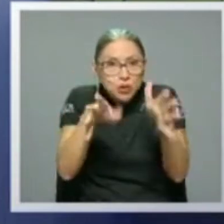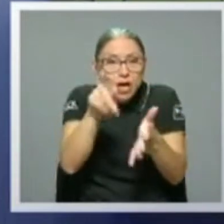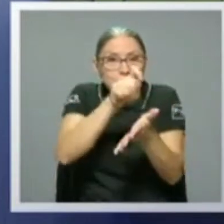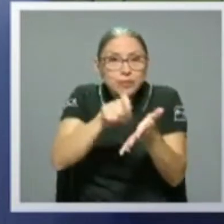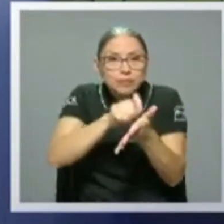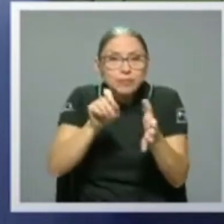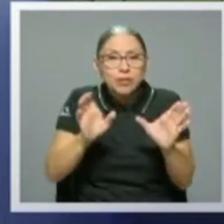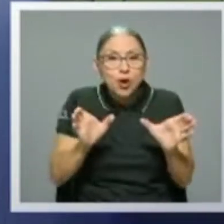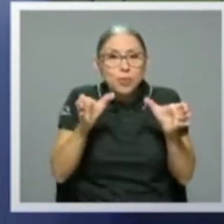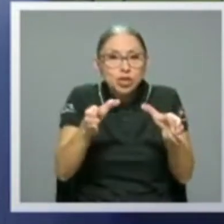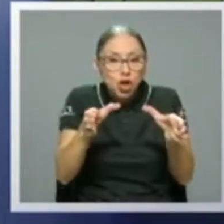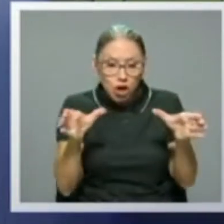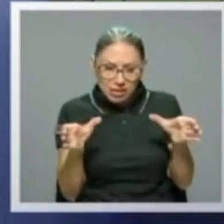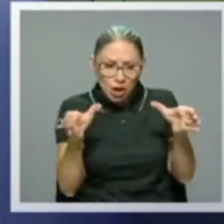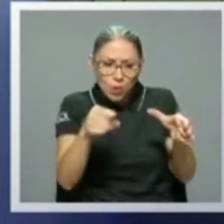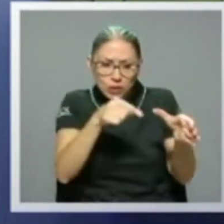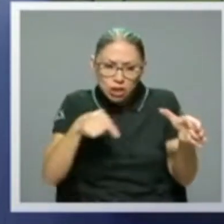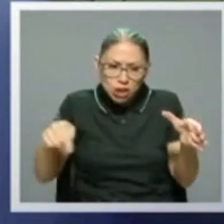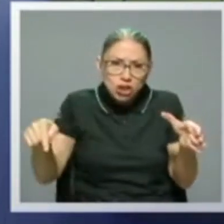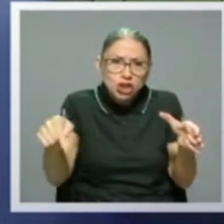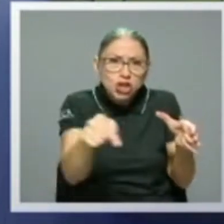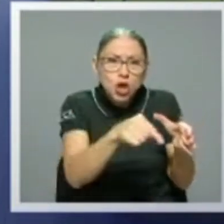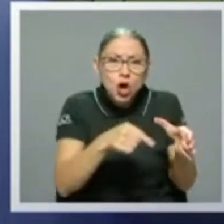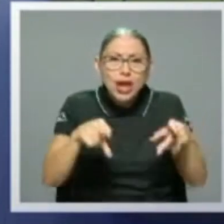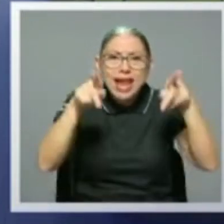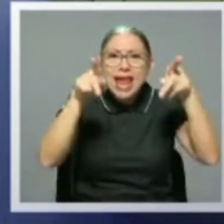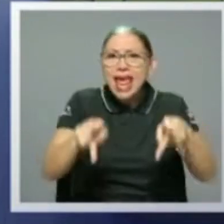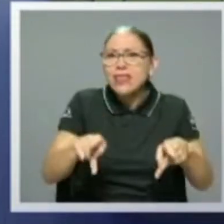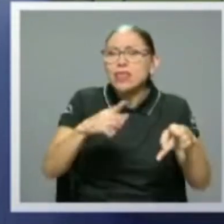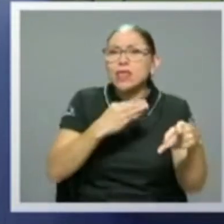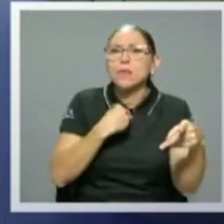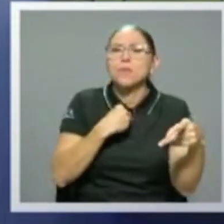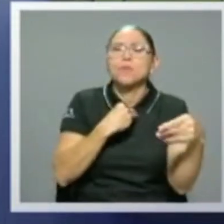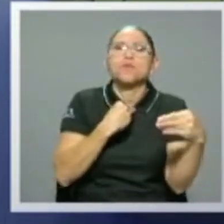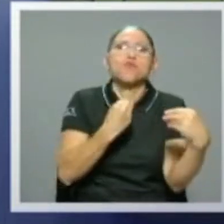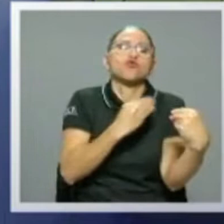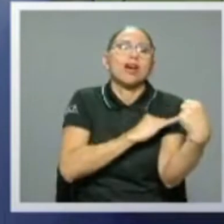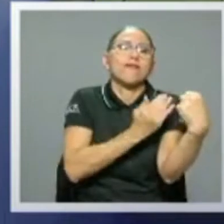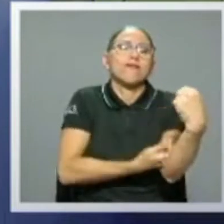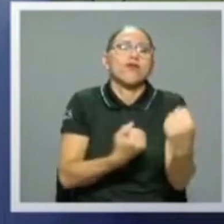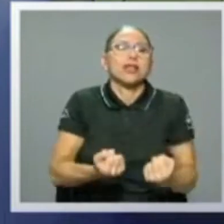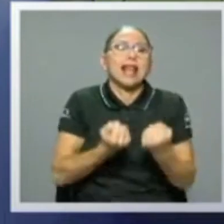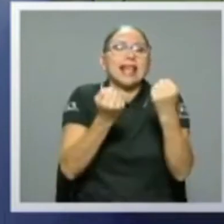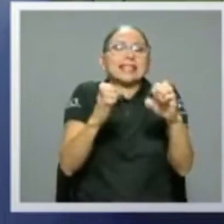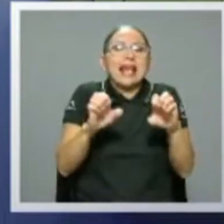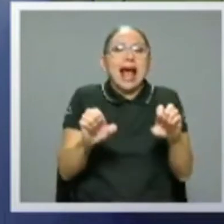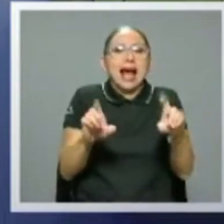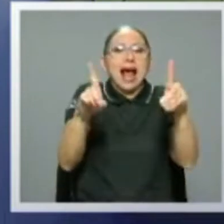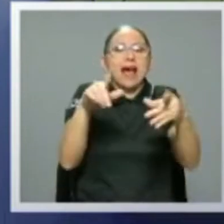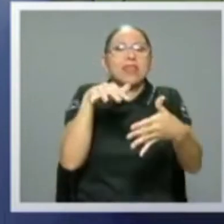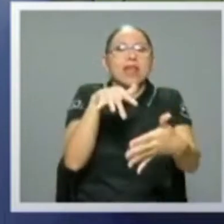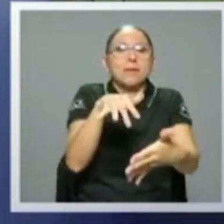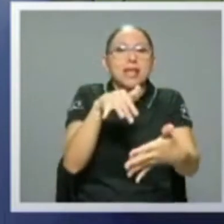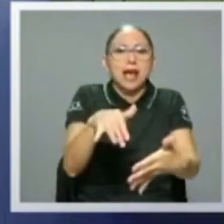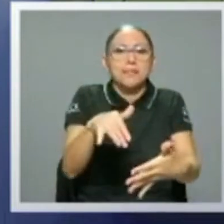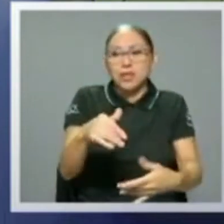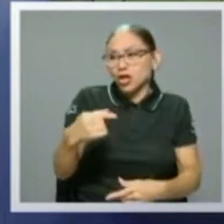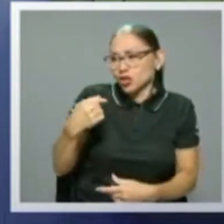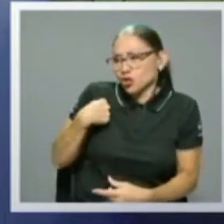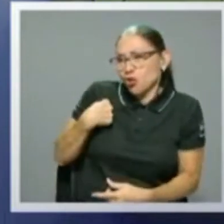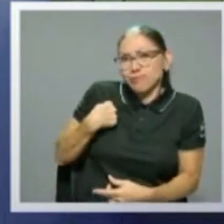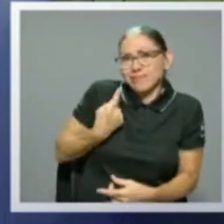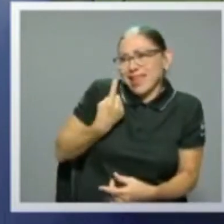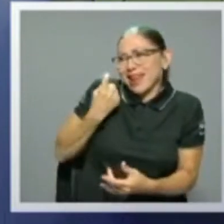estuvo integrada por gente de mucha fortaleza académica. Yo era ahí el recién llegado,